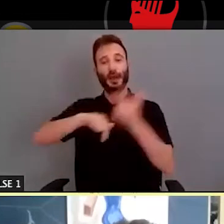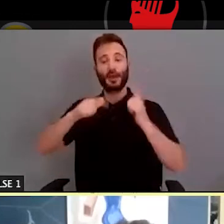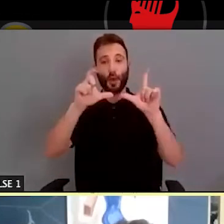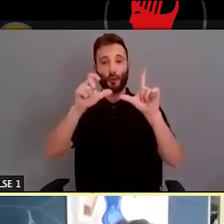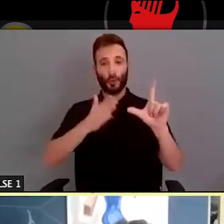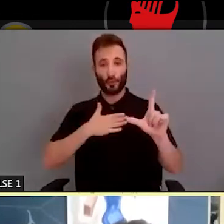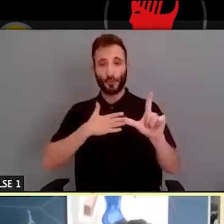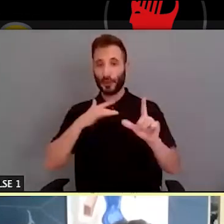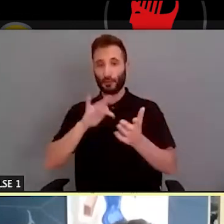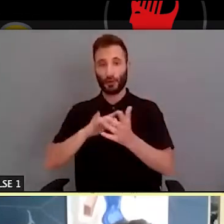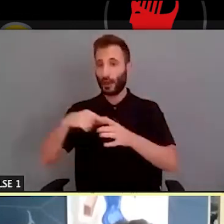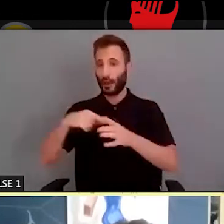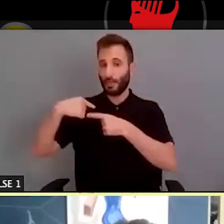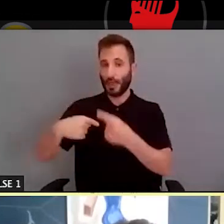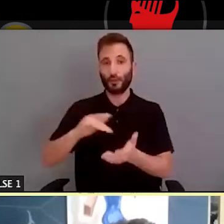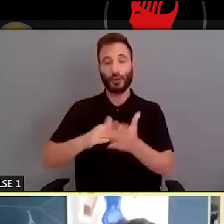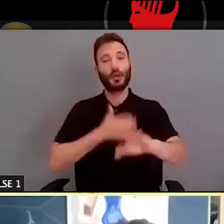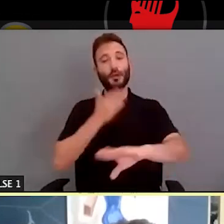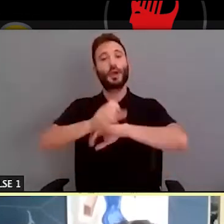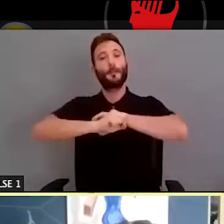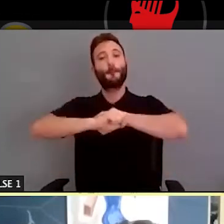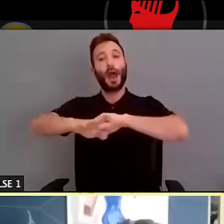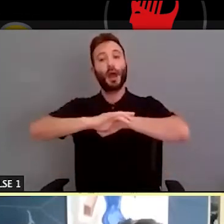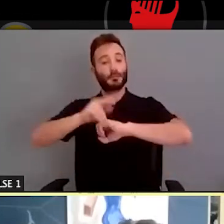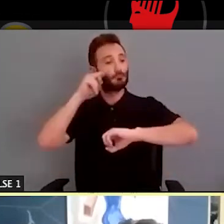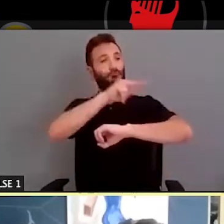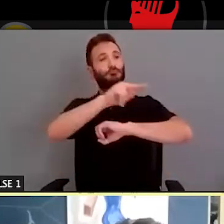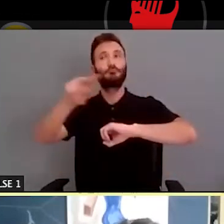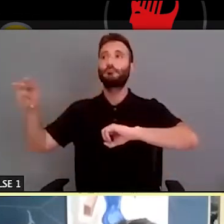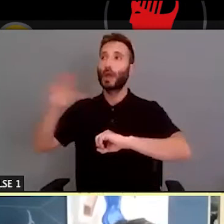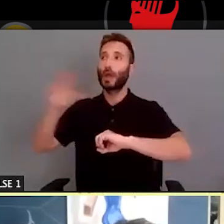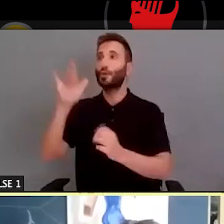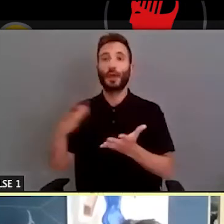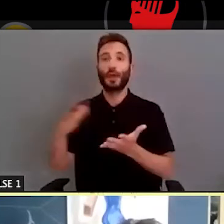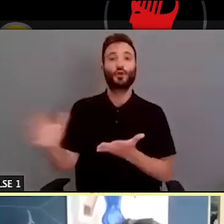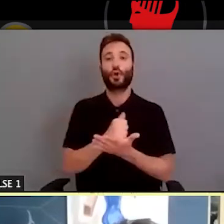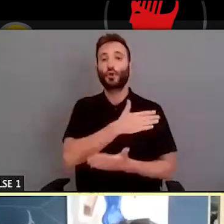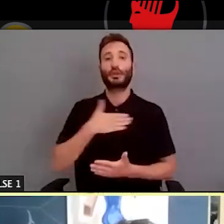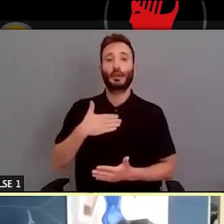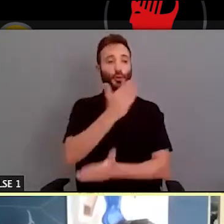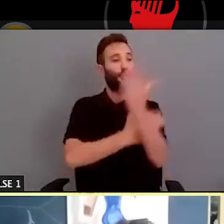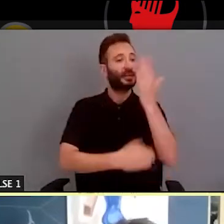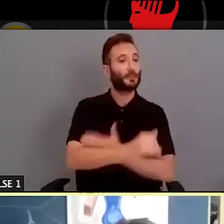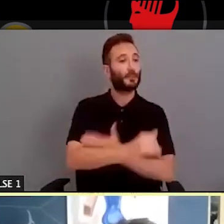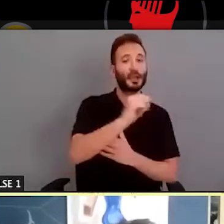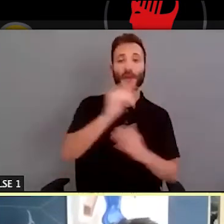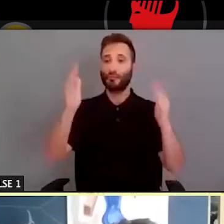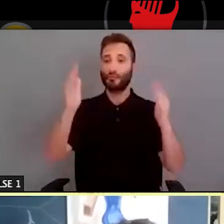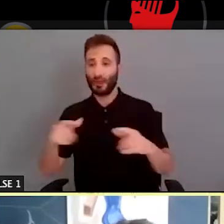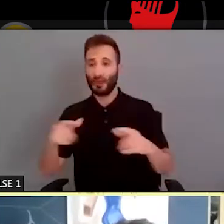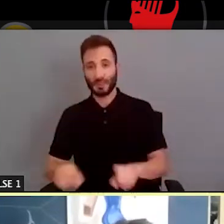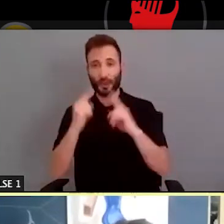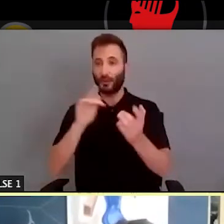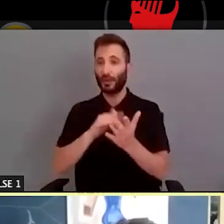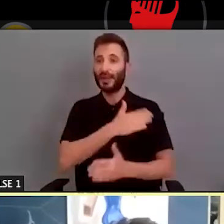de Biarritz, viendo el Atlántico, porque todos queremos, sino con discapacidad, seguir haciendo lo que